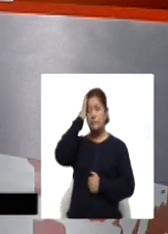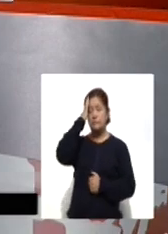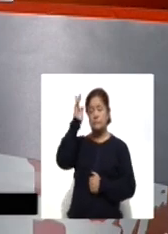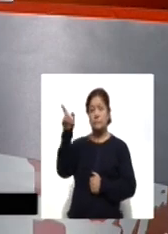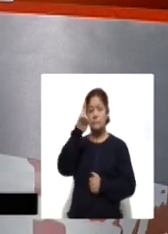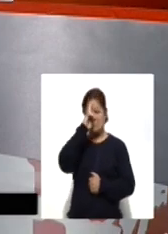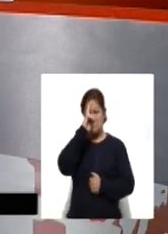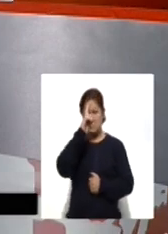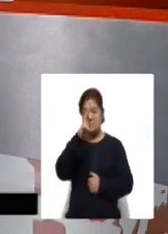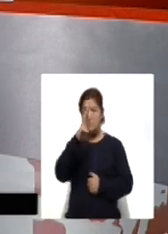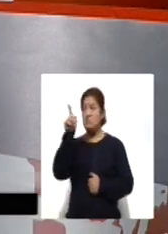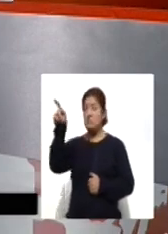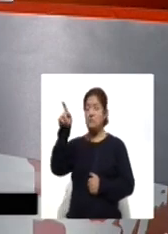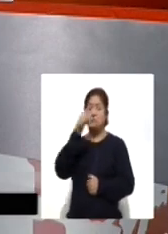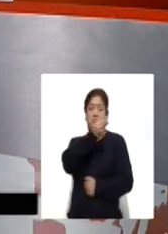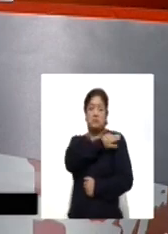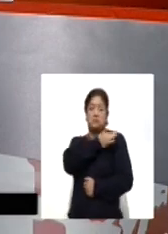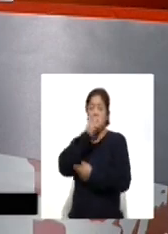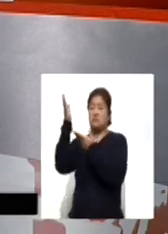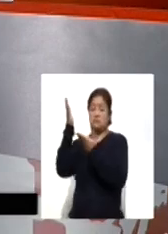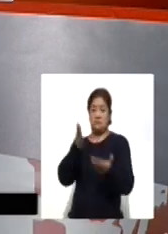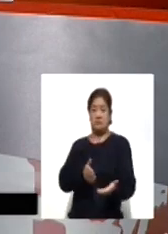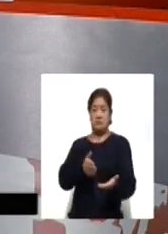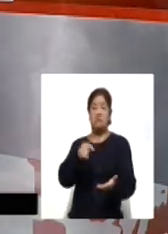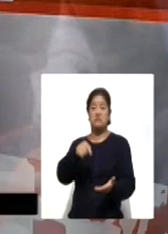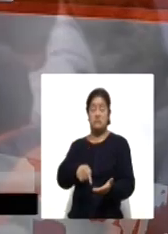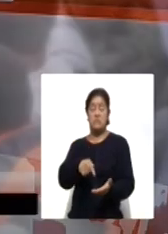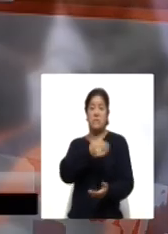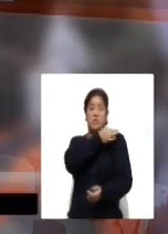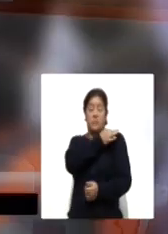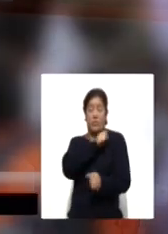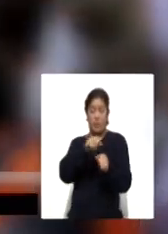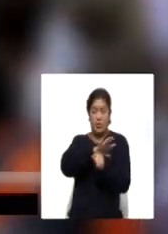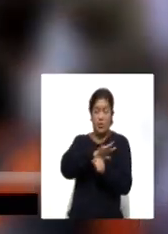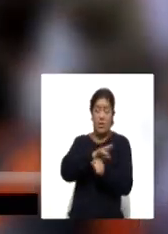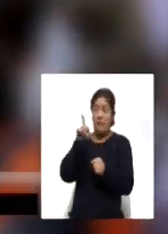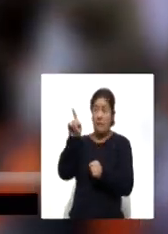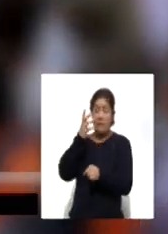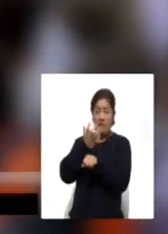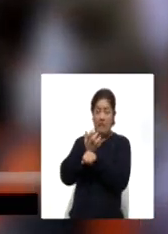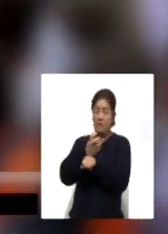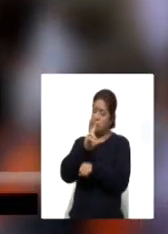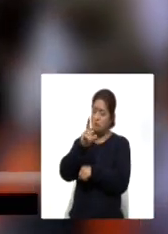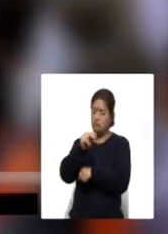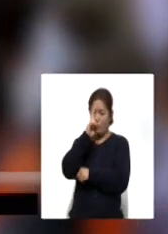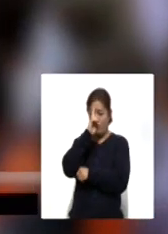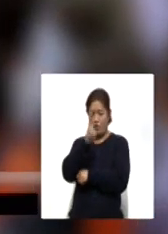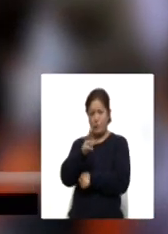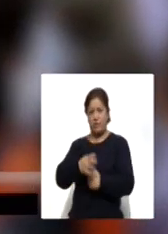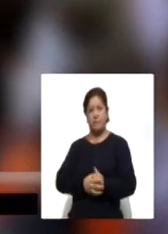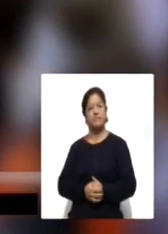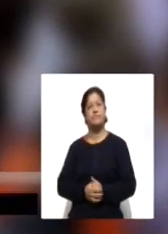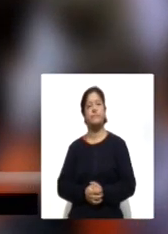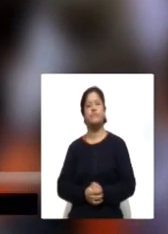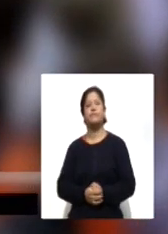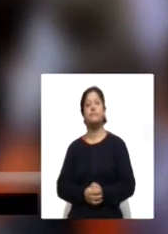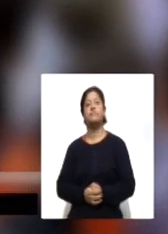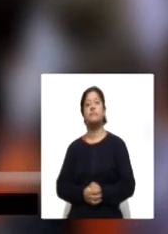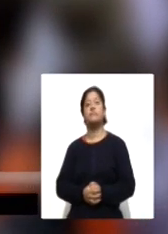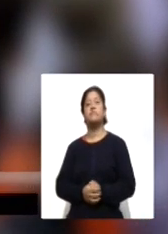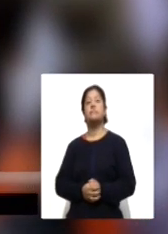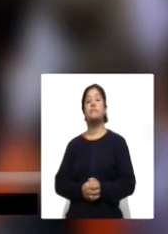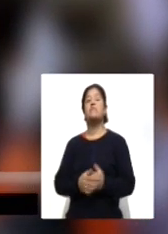importar vacunas estadounidenses y británicas contra COVID-19. El guía supremo iraní, el ayatolá Ali